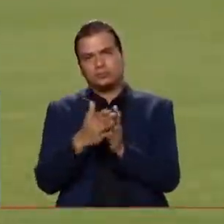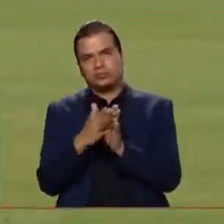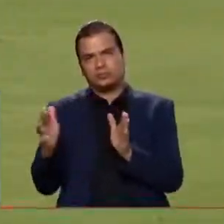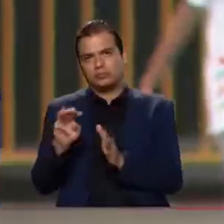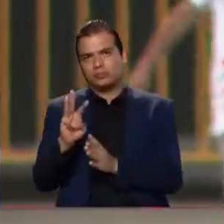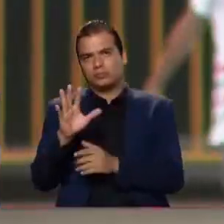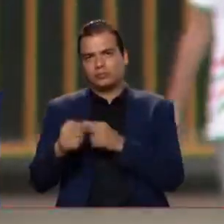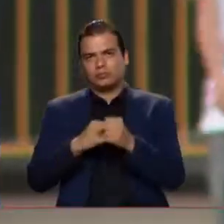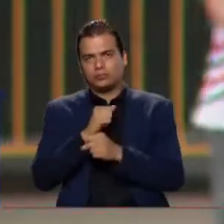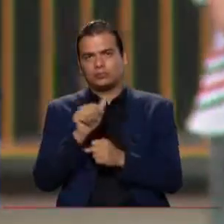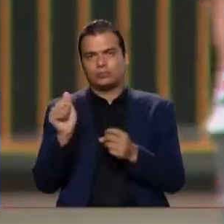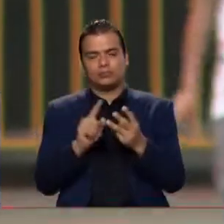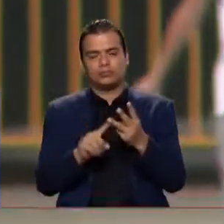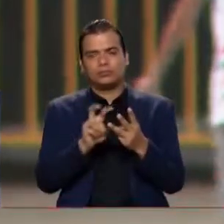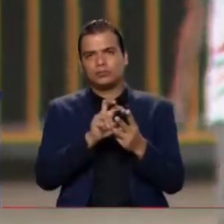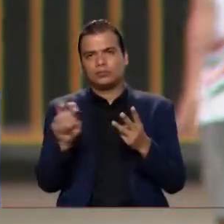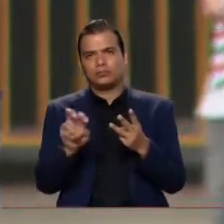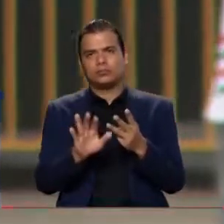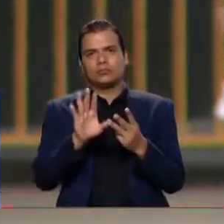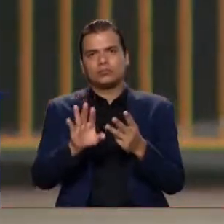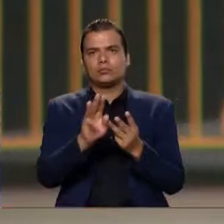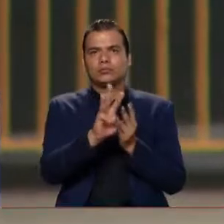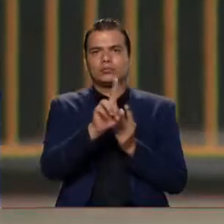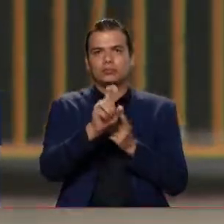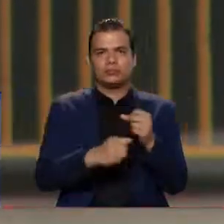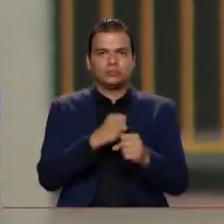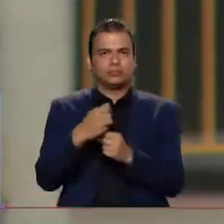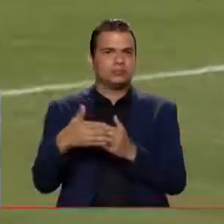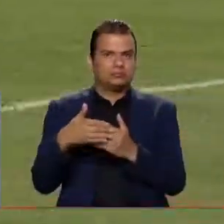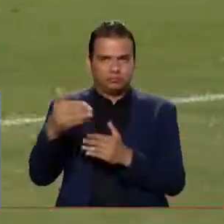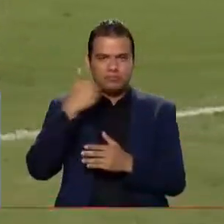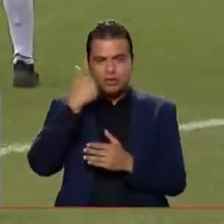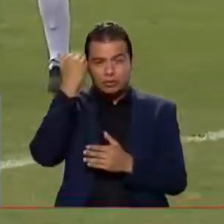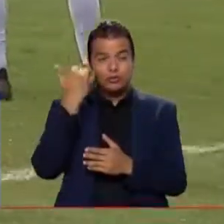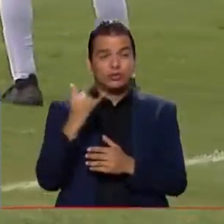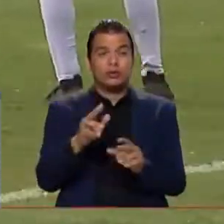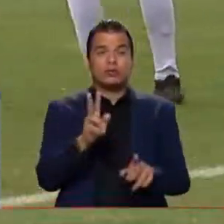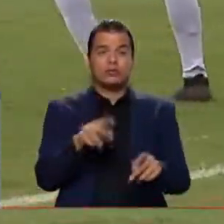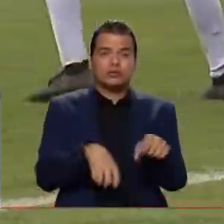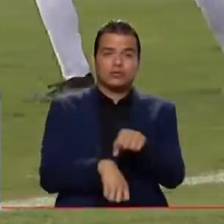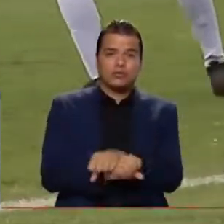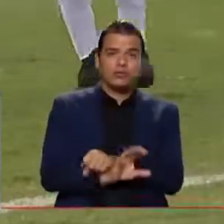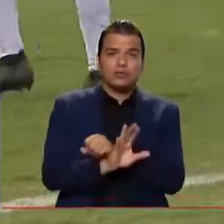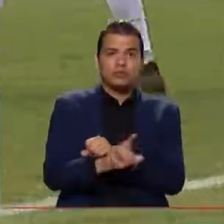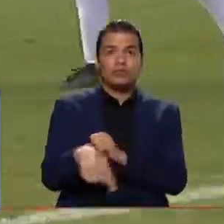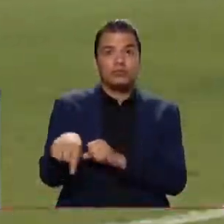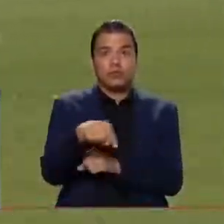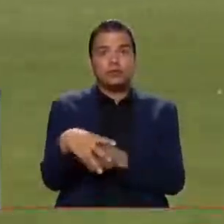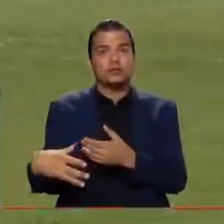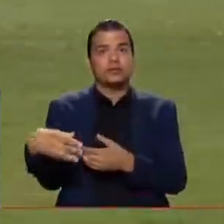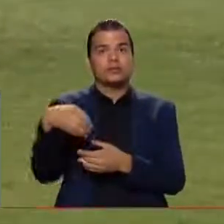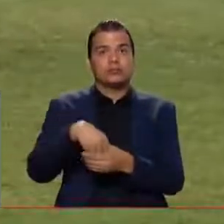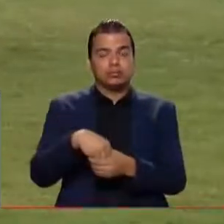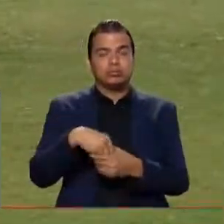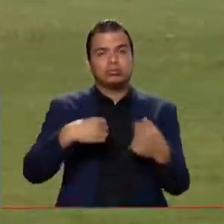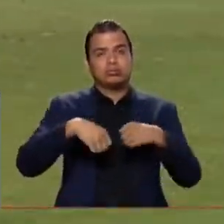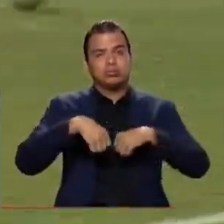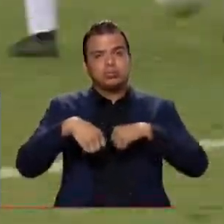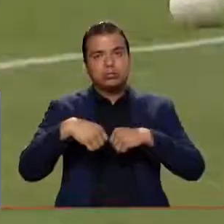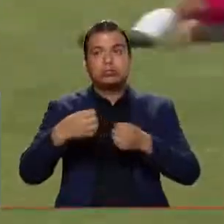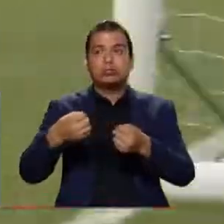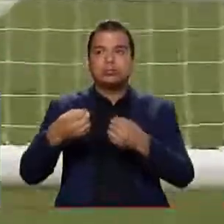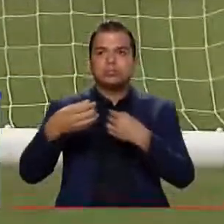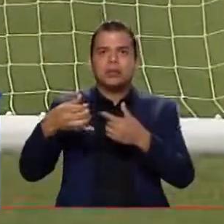y la categoría 2 de 36 años en adelante los futbolistas contarán con importantes incentivos al